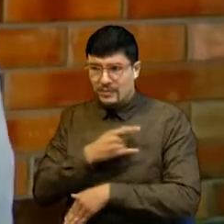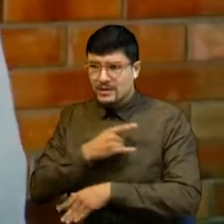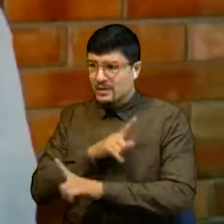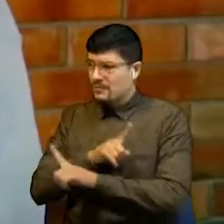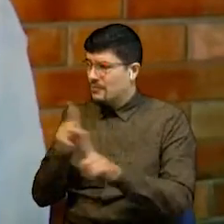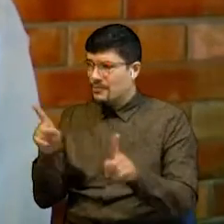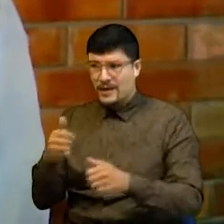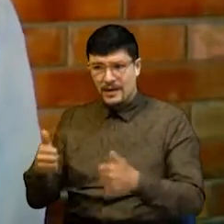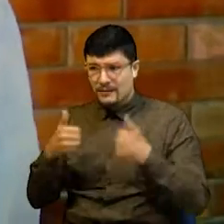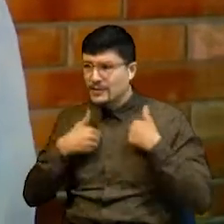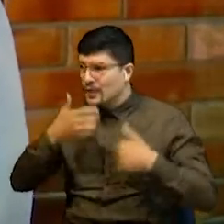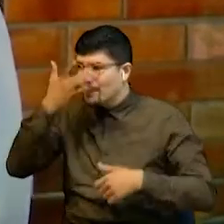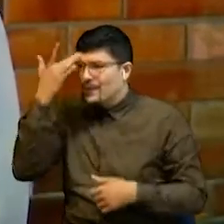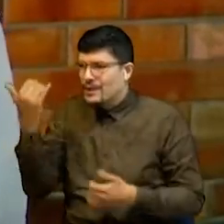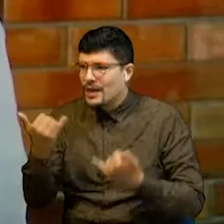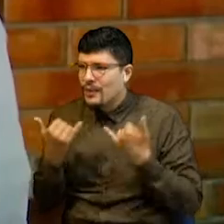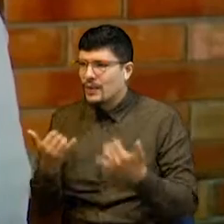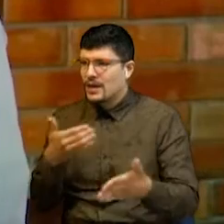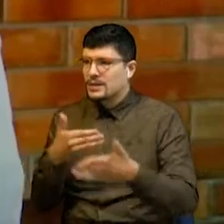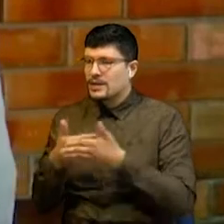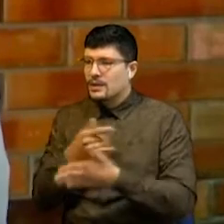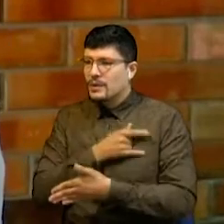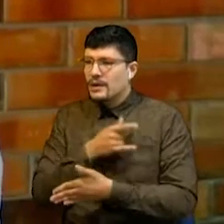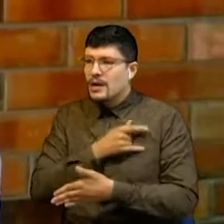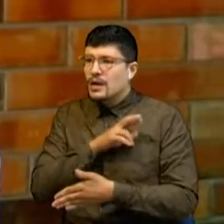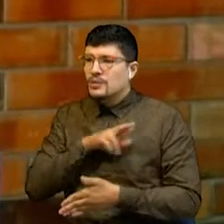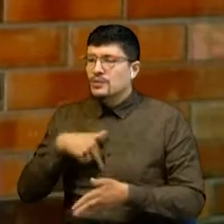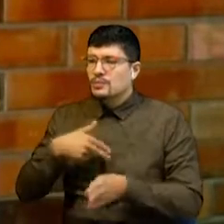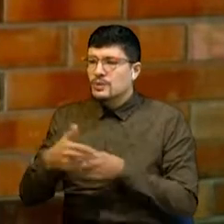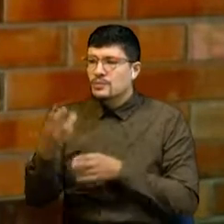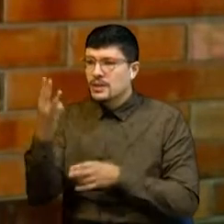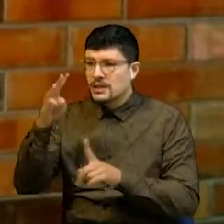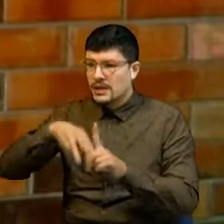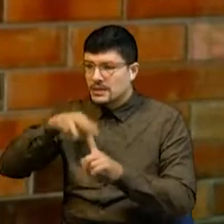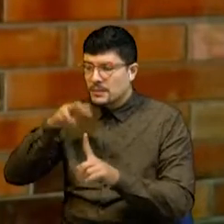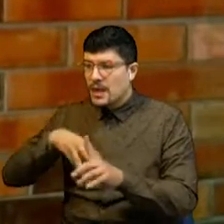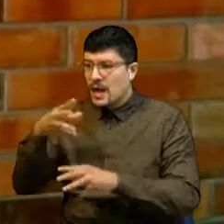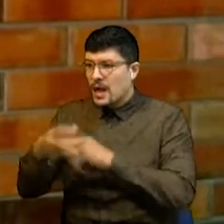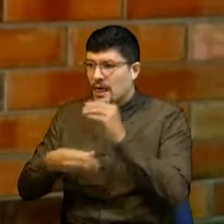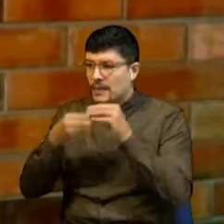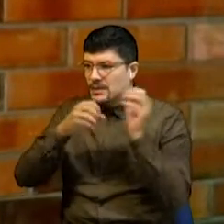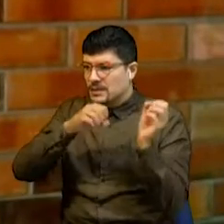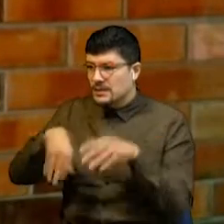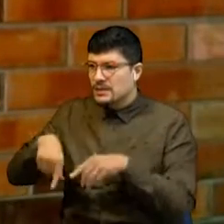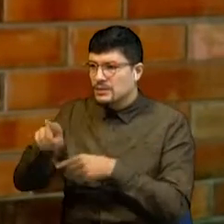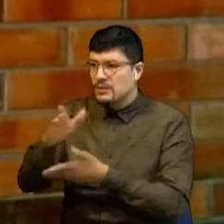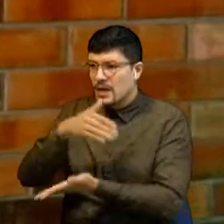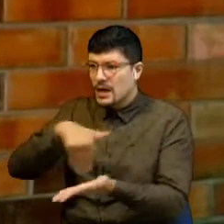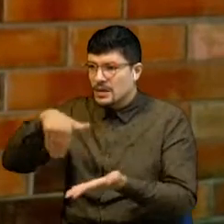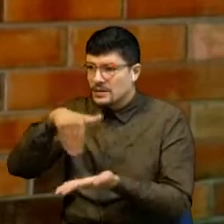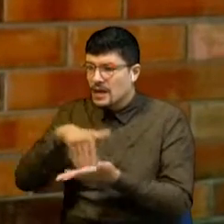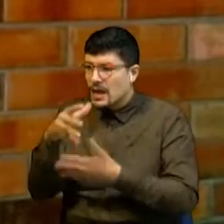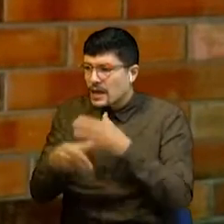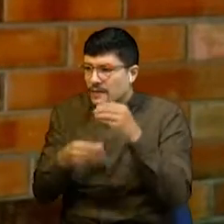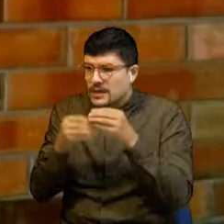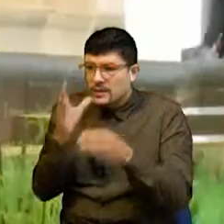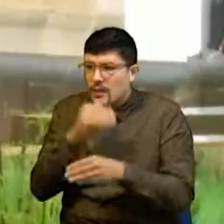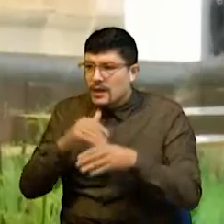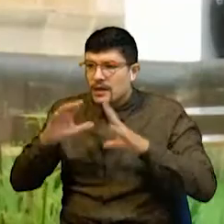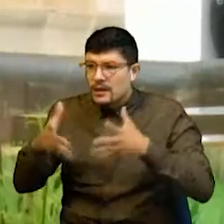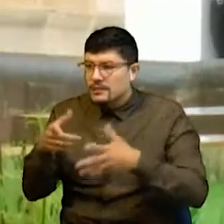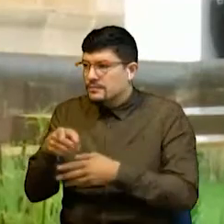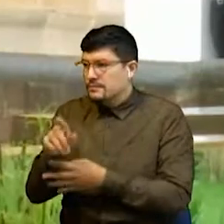tal. ¿Por qué? Porque si se cierra la universidad ya estamos a 3 semanas y lo más probable es que se abandonen las sedes como tal y no haya algo